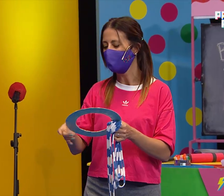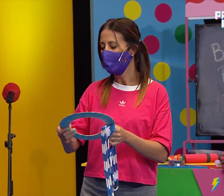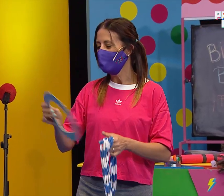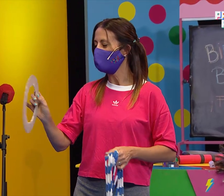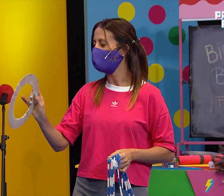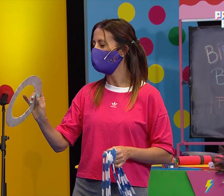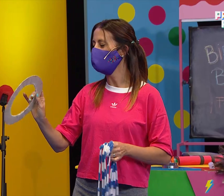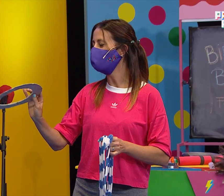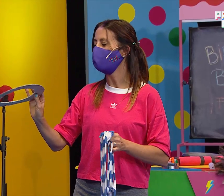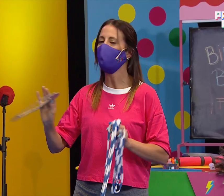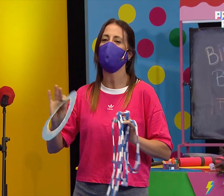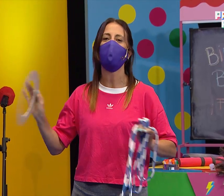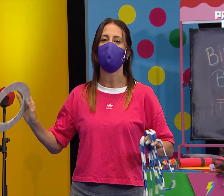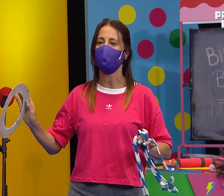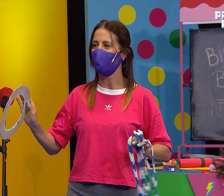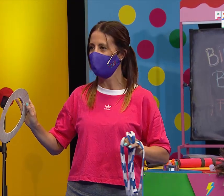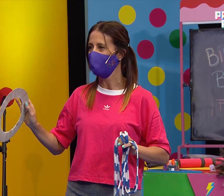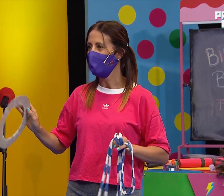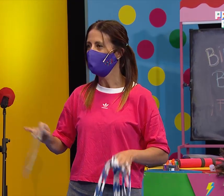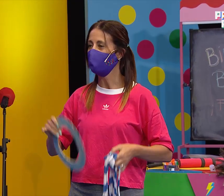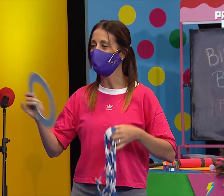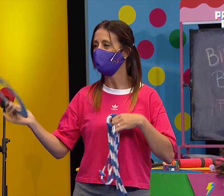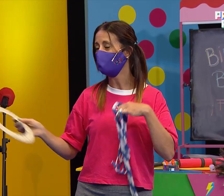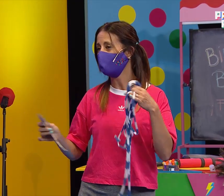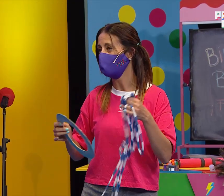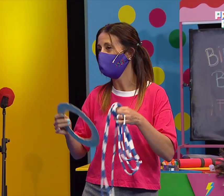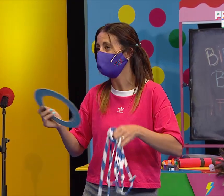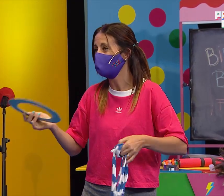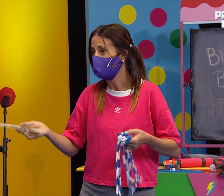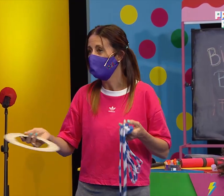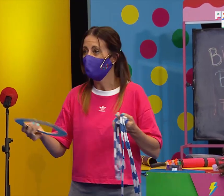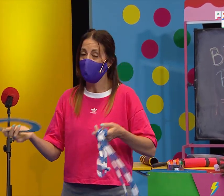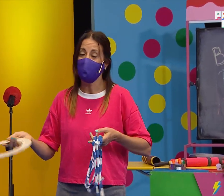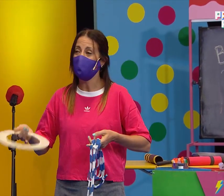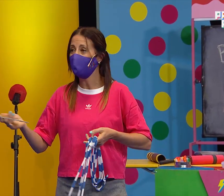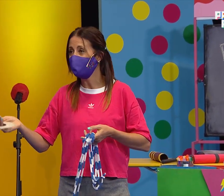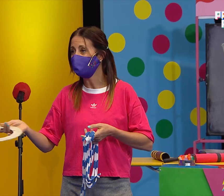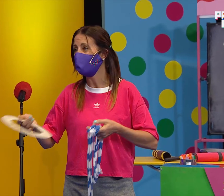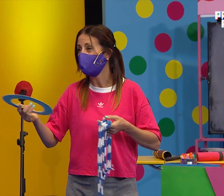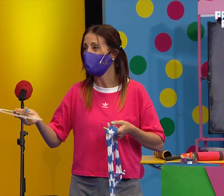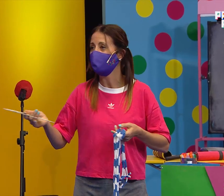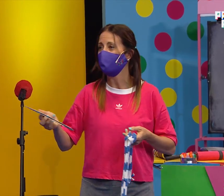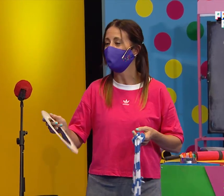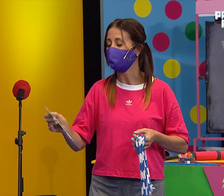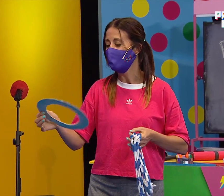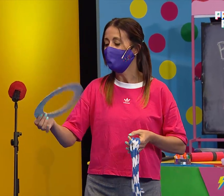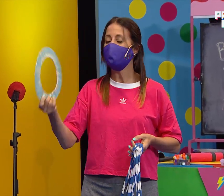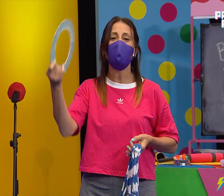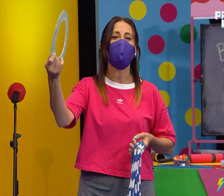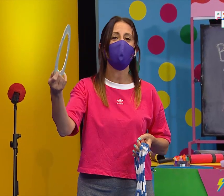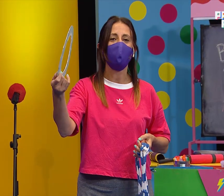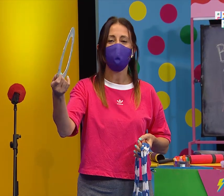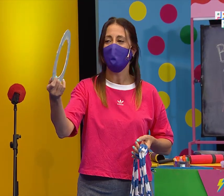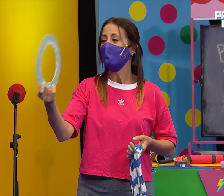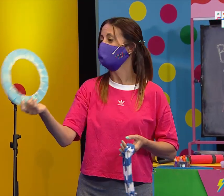traje un juego no convencional. Vieron que tenemos deportes convencionales y no convencionales. Sí. Es